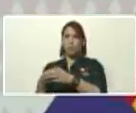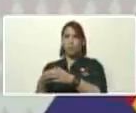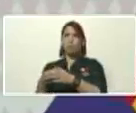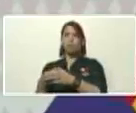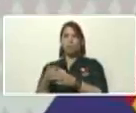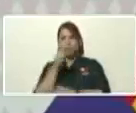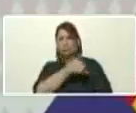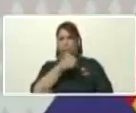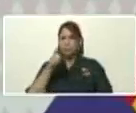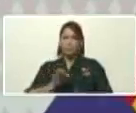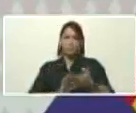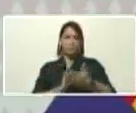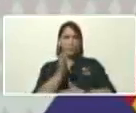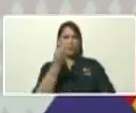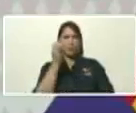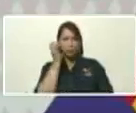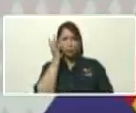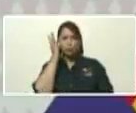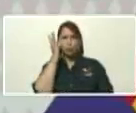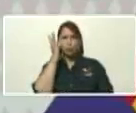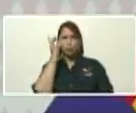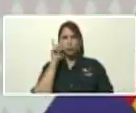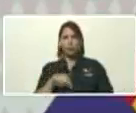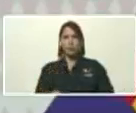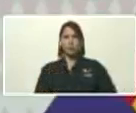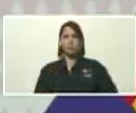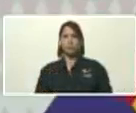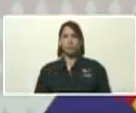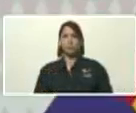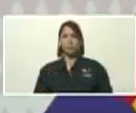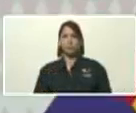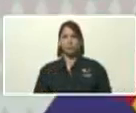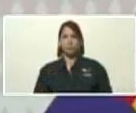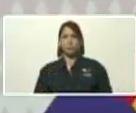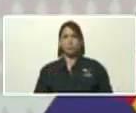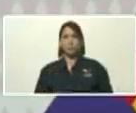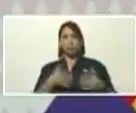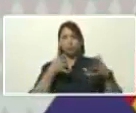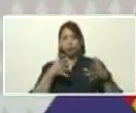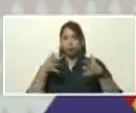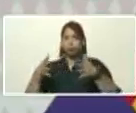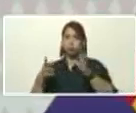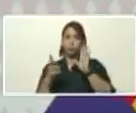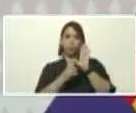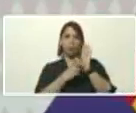federación. Lo construimos con la verdad, con liderazgo.